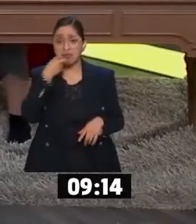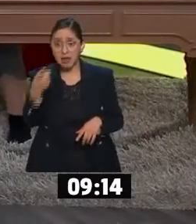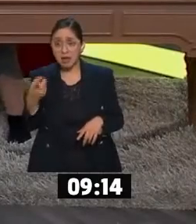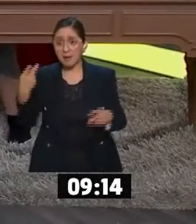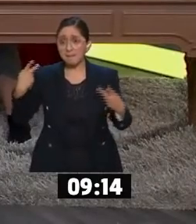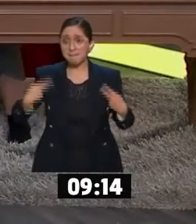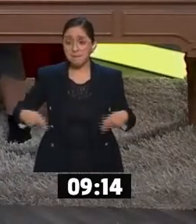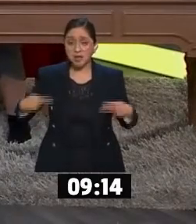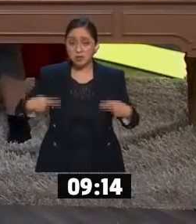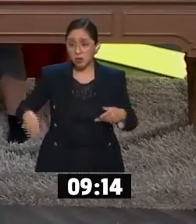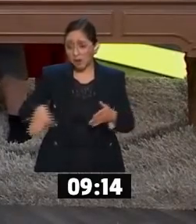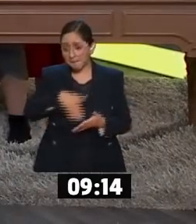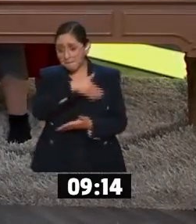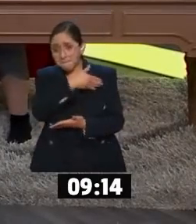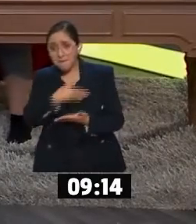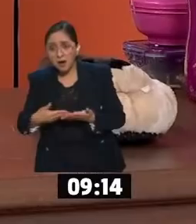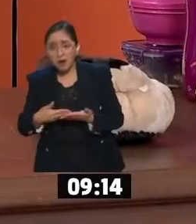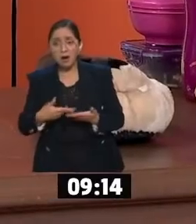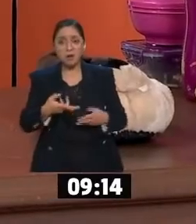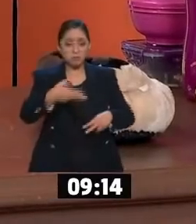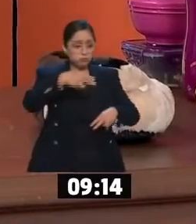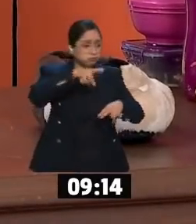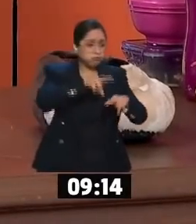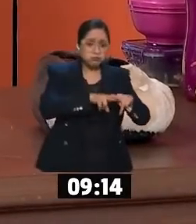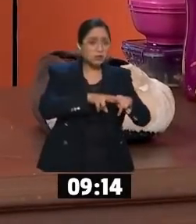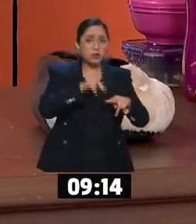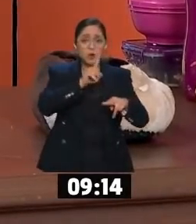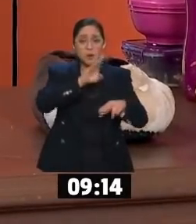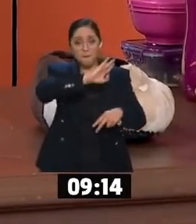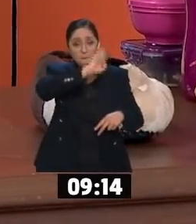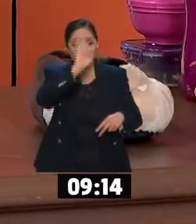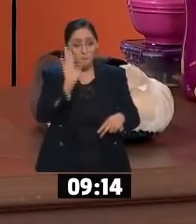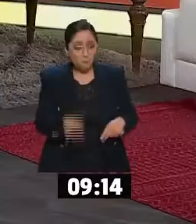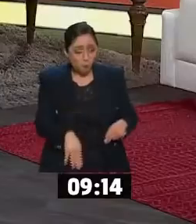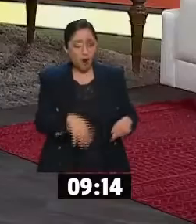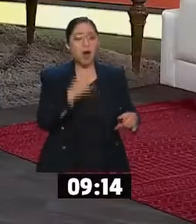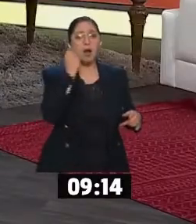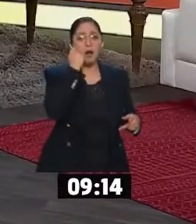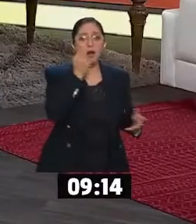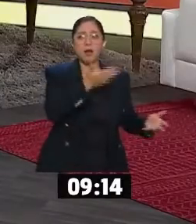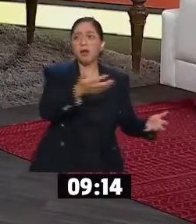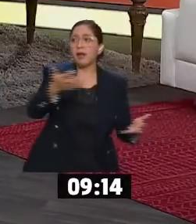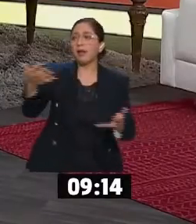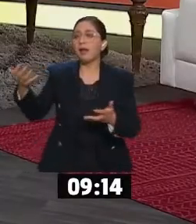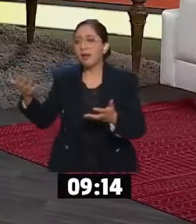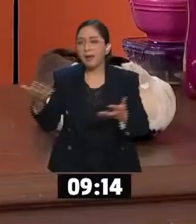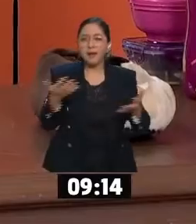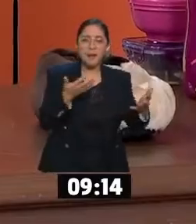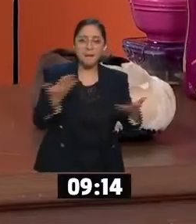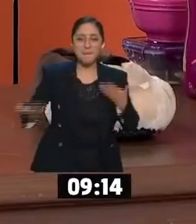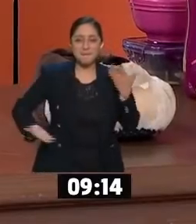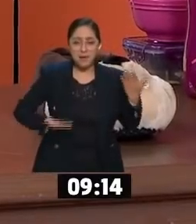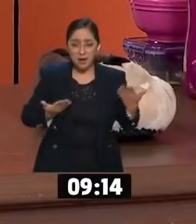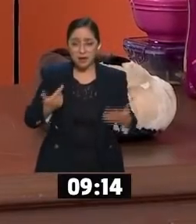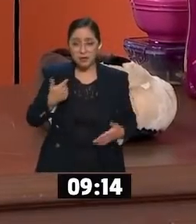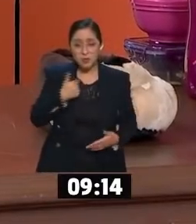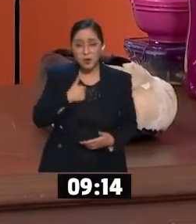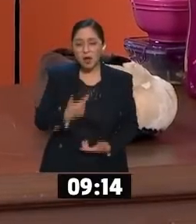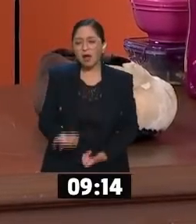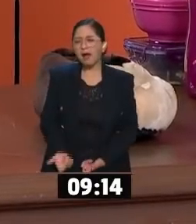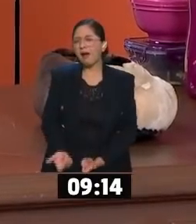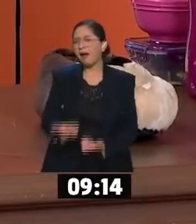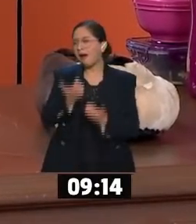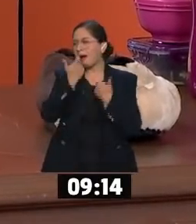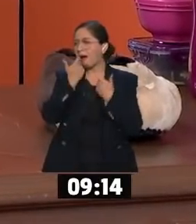pasamos encima bailando. No que lo sentaron, lo trajo bailando. ¡Ay, qué cosa tan hermosa! Oiga, Me he reído tanto que hasta el estómago me